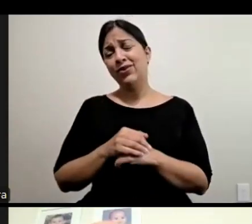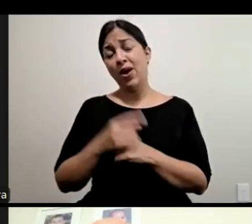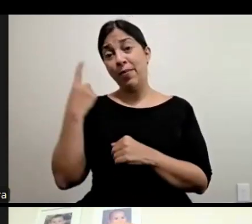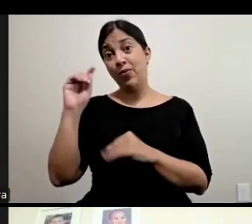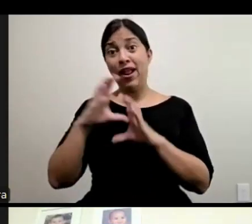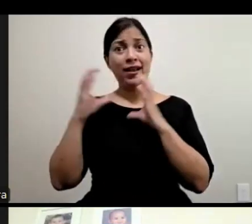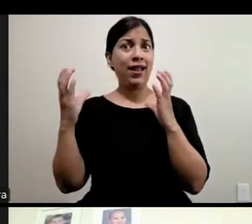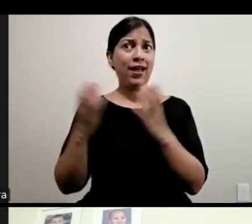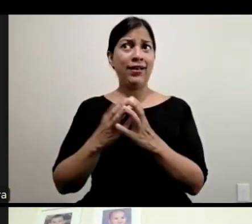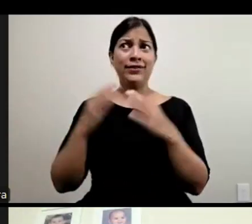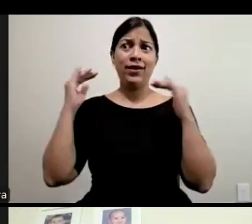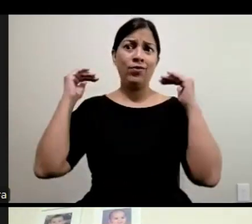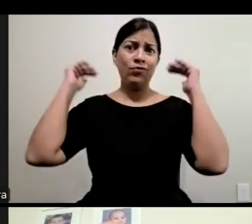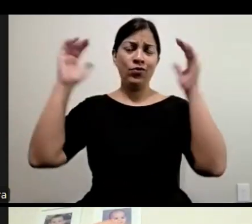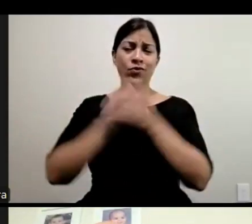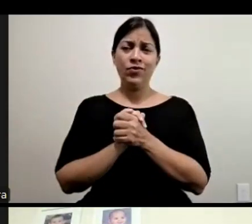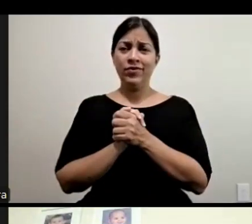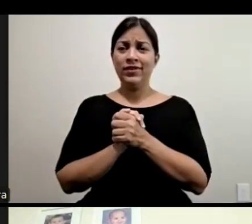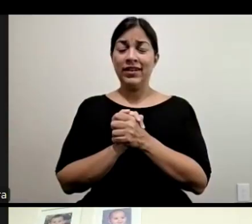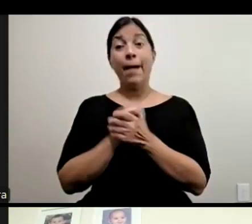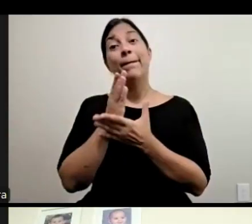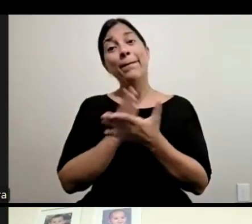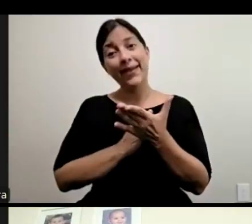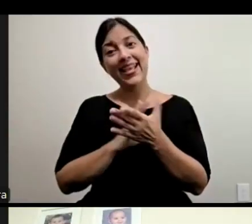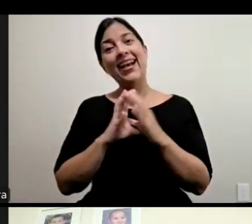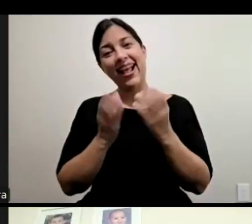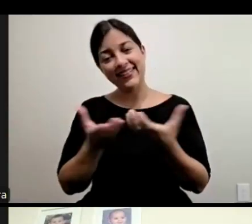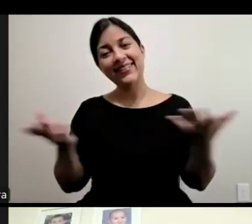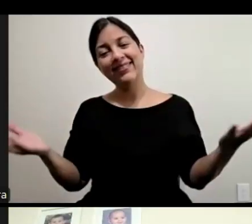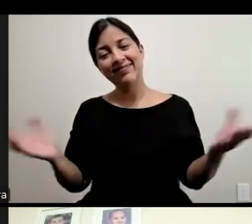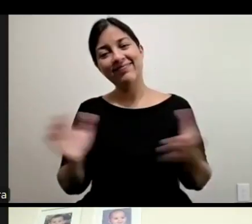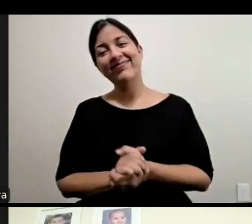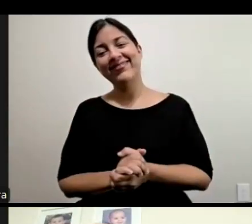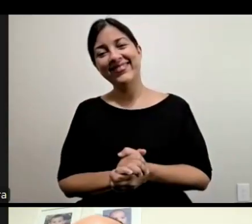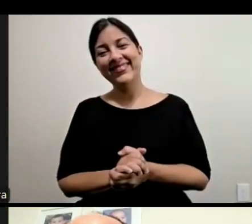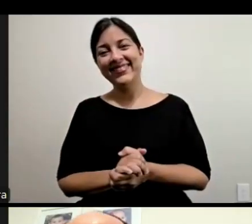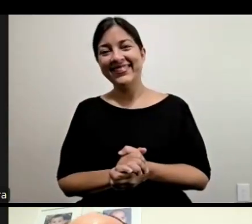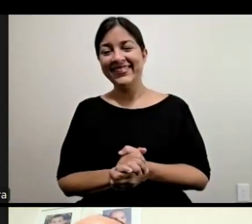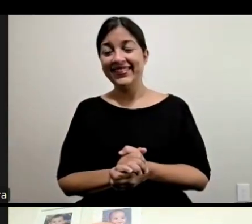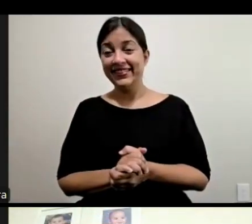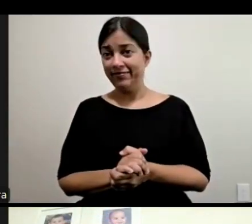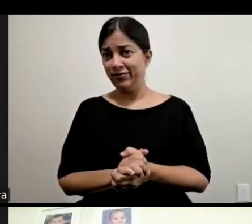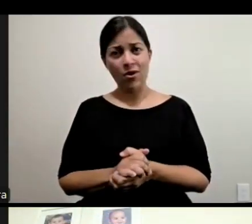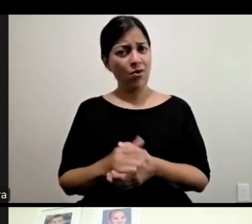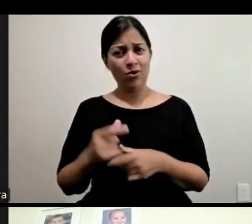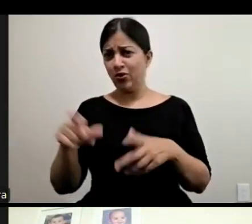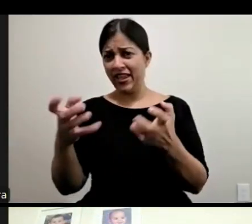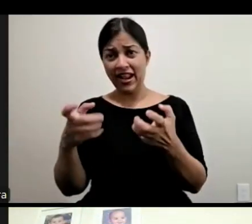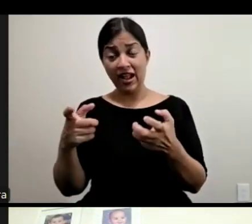magistral. La mitad de la clase, porque esto fue una mitad de clase magistral. Sí, cuando quieran un